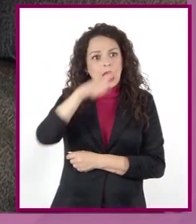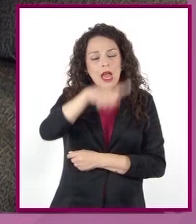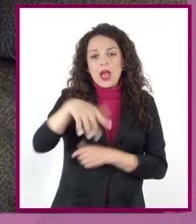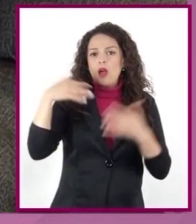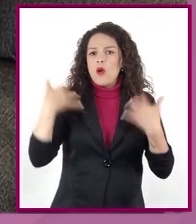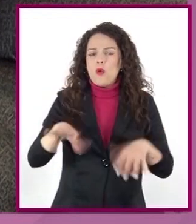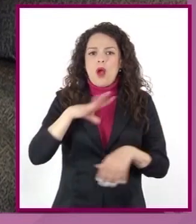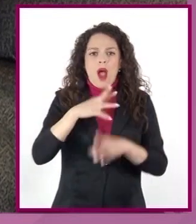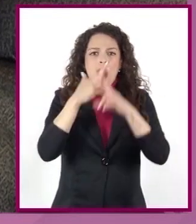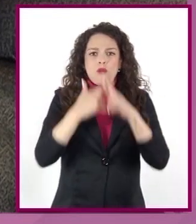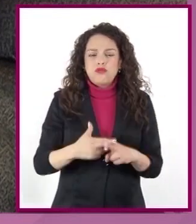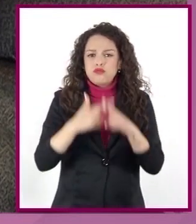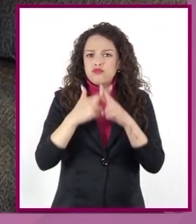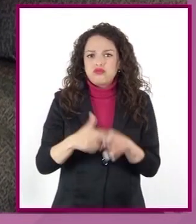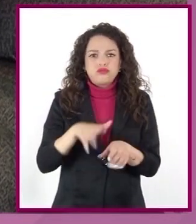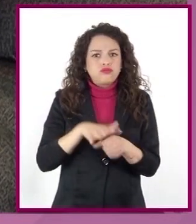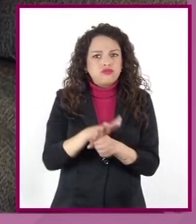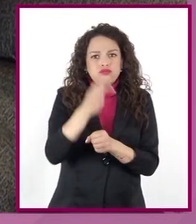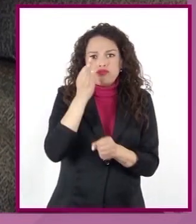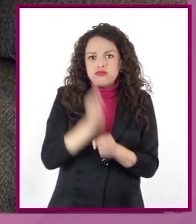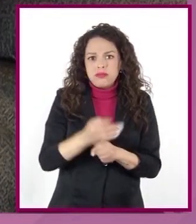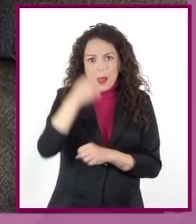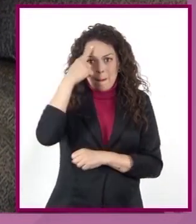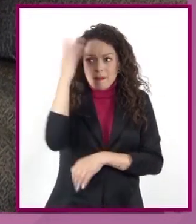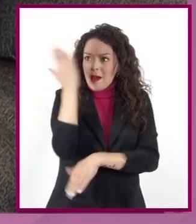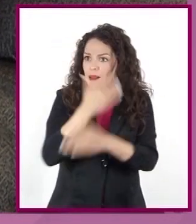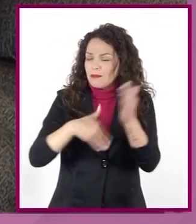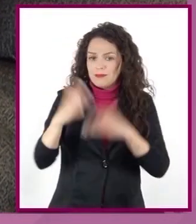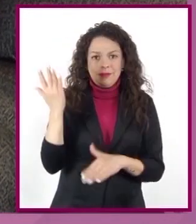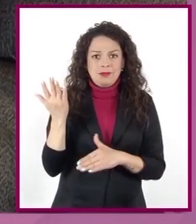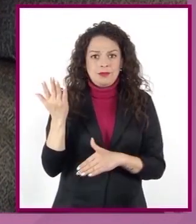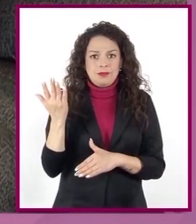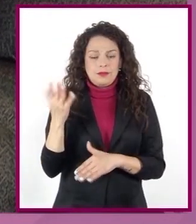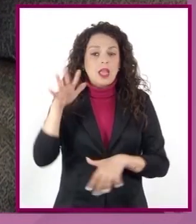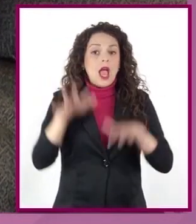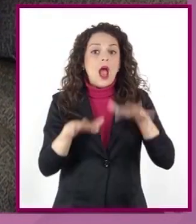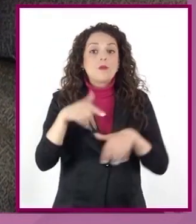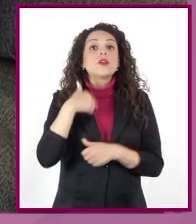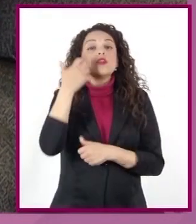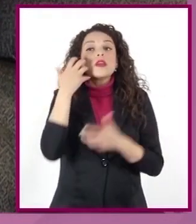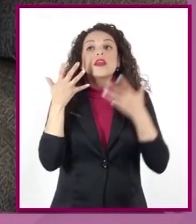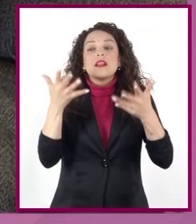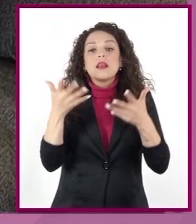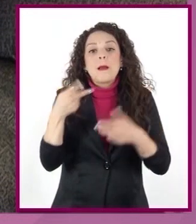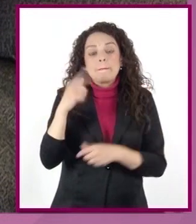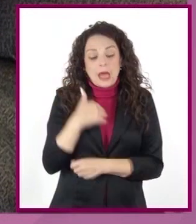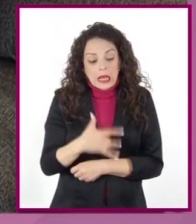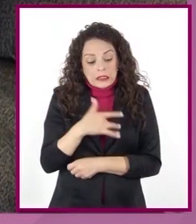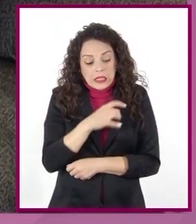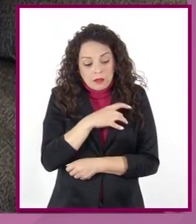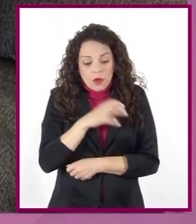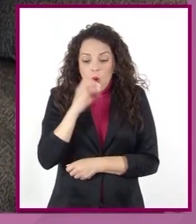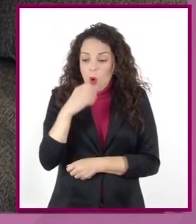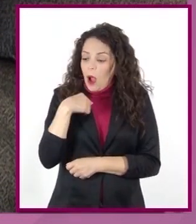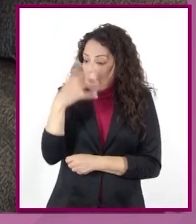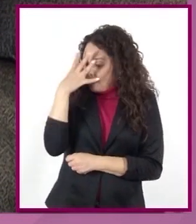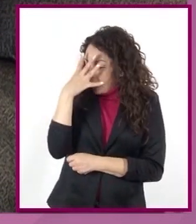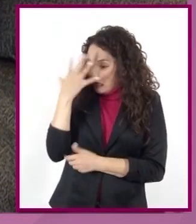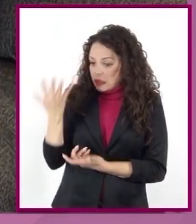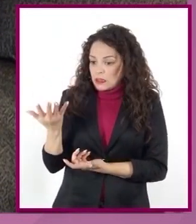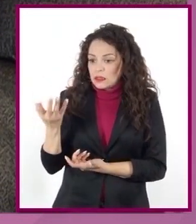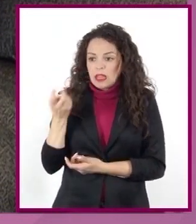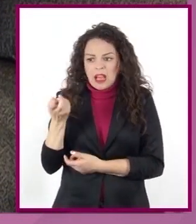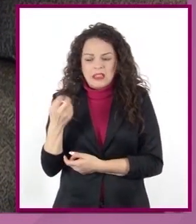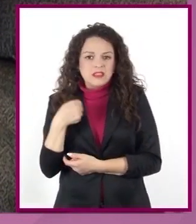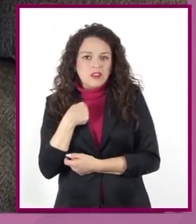son, a que no se detengan por nada, porque muchas veces quiero algo y no lo intento por miedo, por vergüenza, por el que dirán, porque no es para